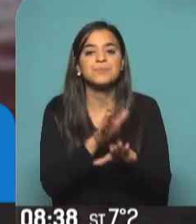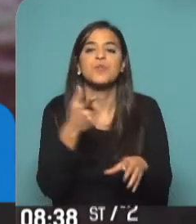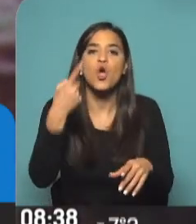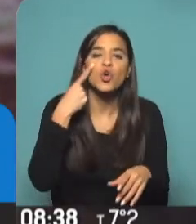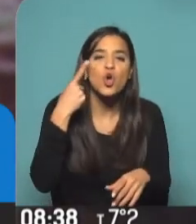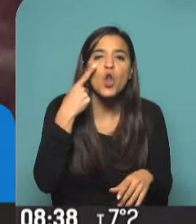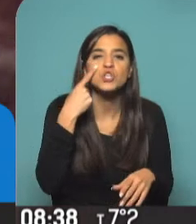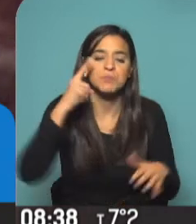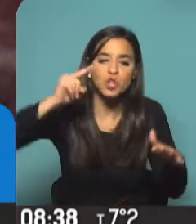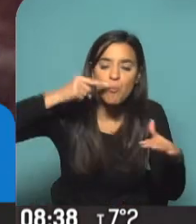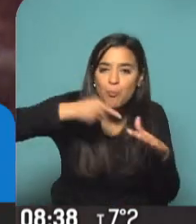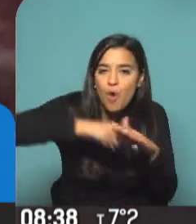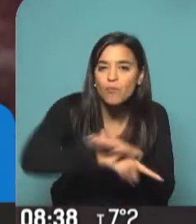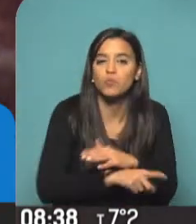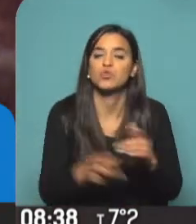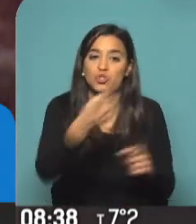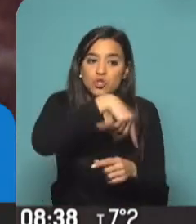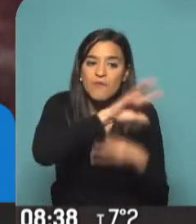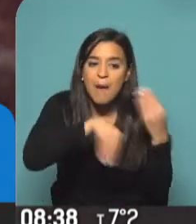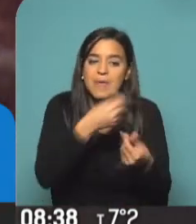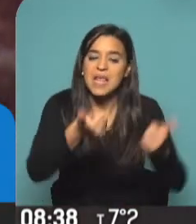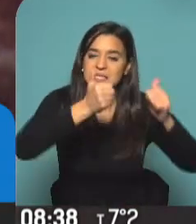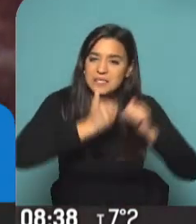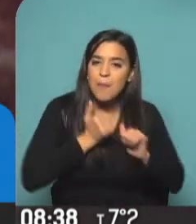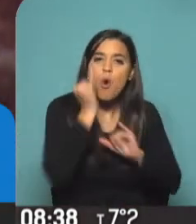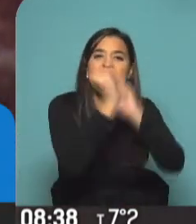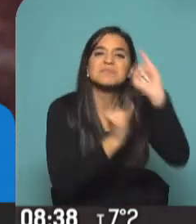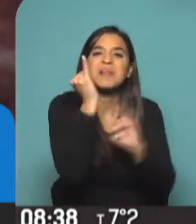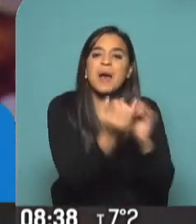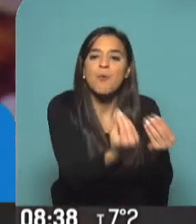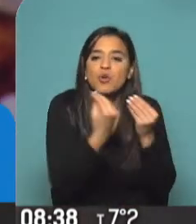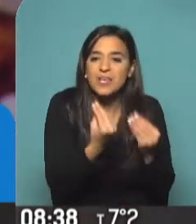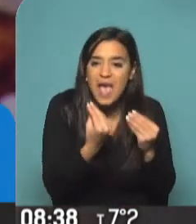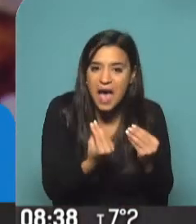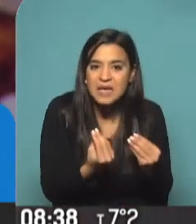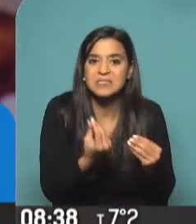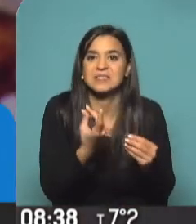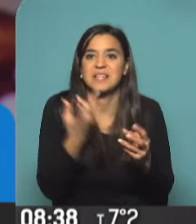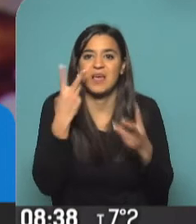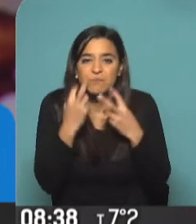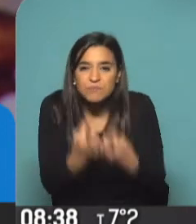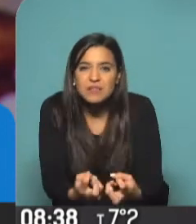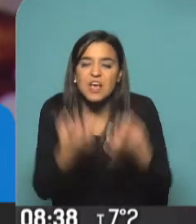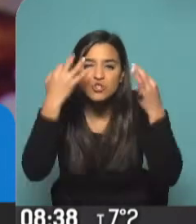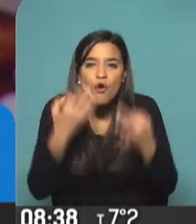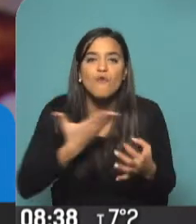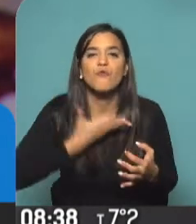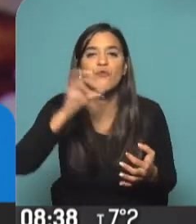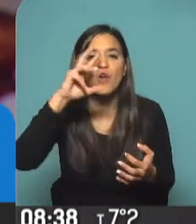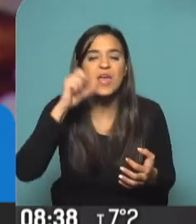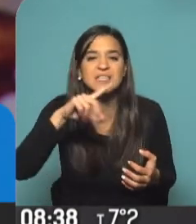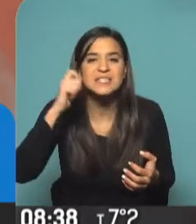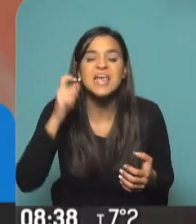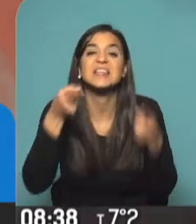conocimientos y nosotras nos sentamos con las familias y le explicamos que hace la antropología forense pero también las otras ciencias